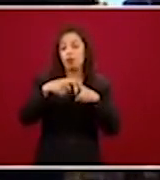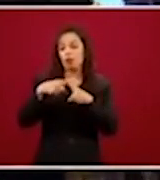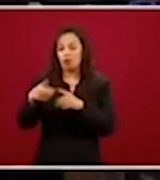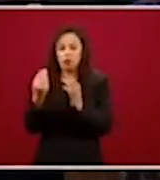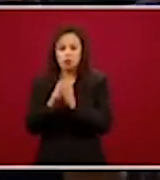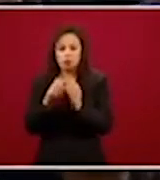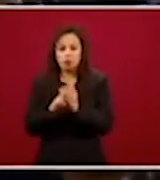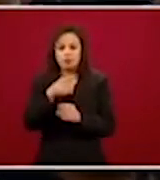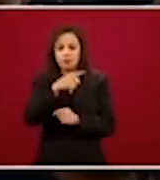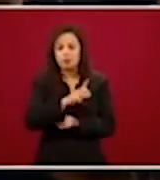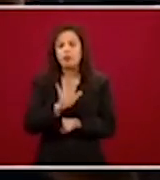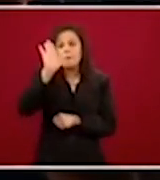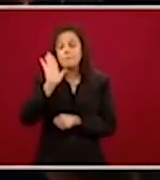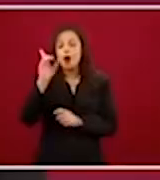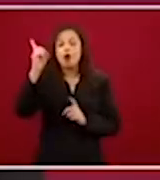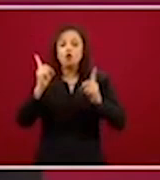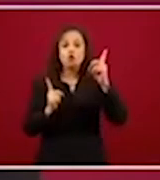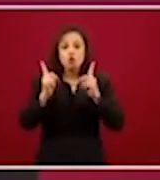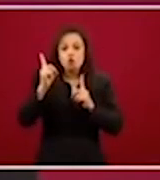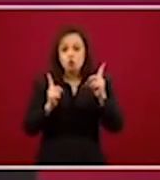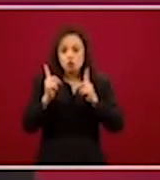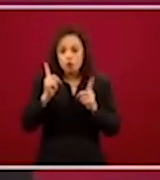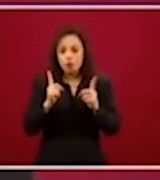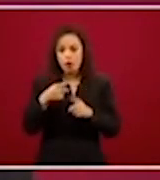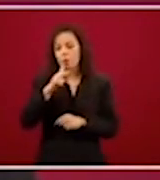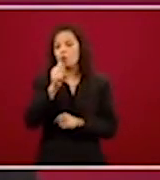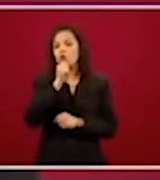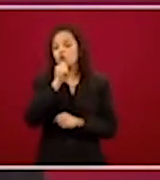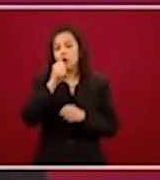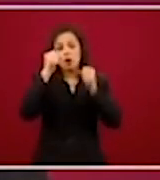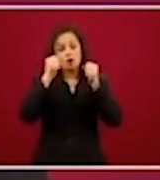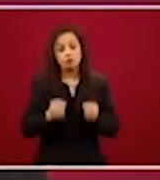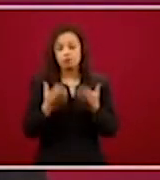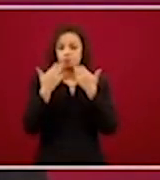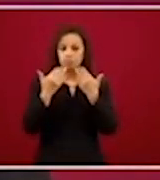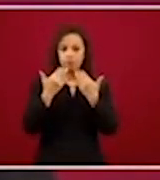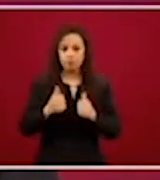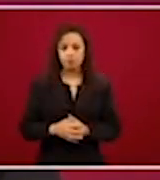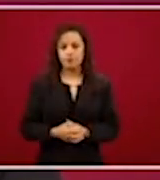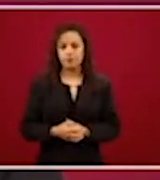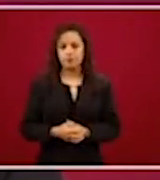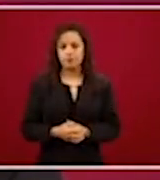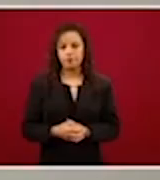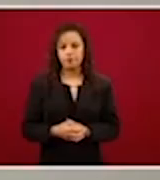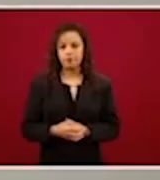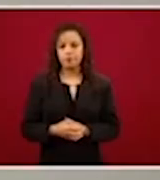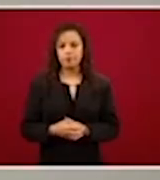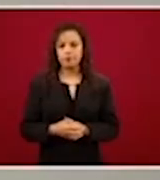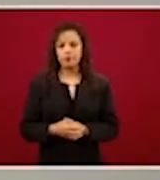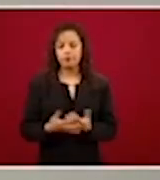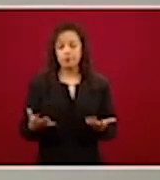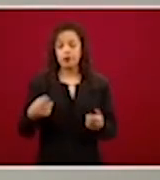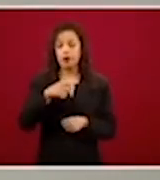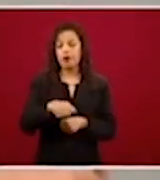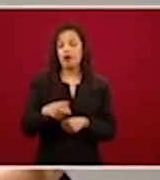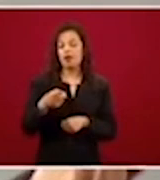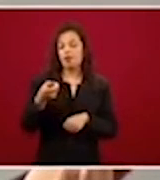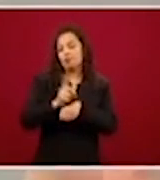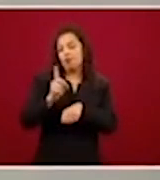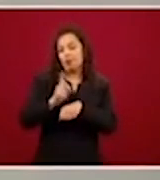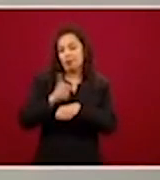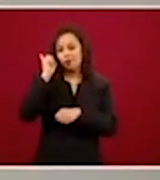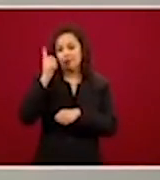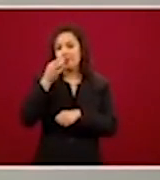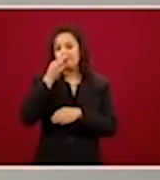sido descartados. Esto que se informó ayer en nuestro boletín diario de que vamos a hacer un muestreo es porque hemos